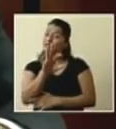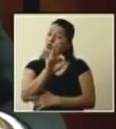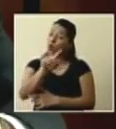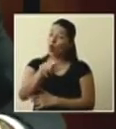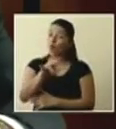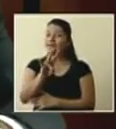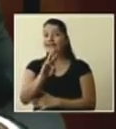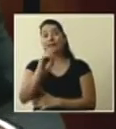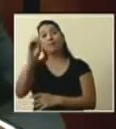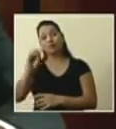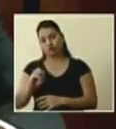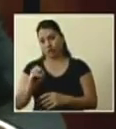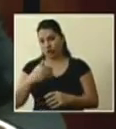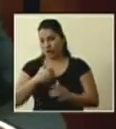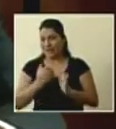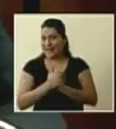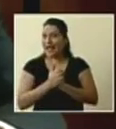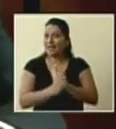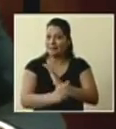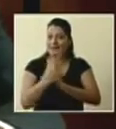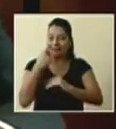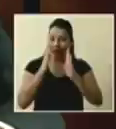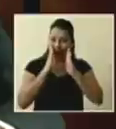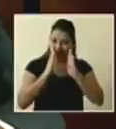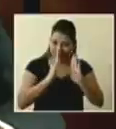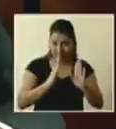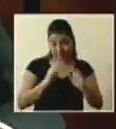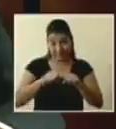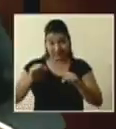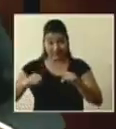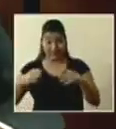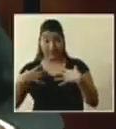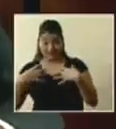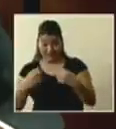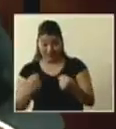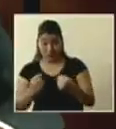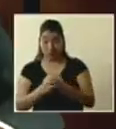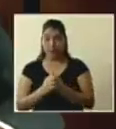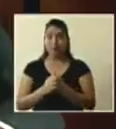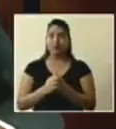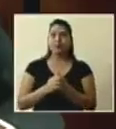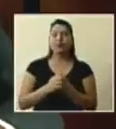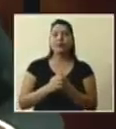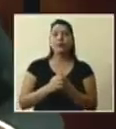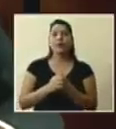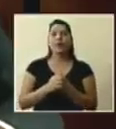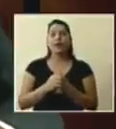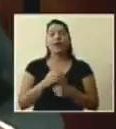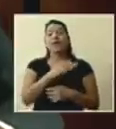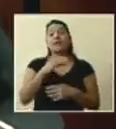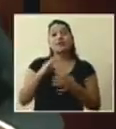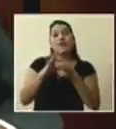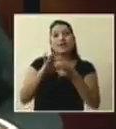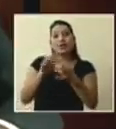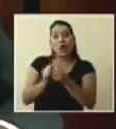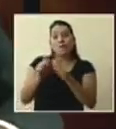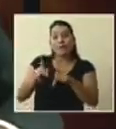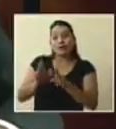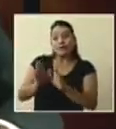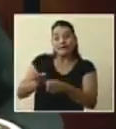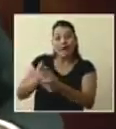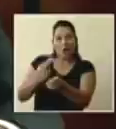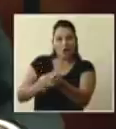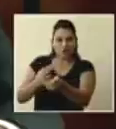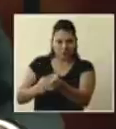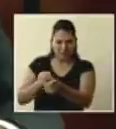9.6-9.7%, lo cual habla a favor también de este tema. Y con relación a los pacientes hospitalizados en UCI, pues